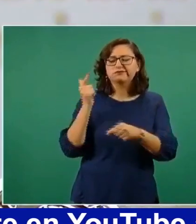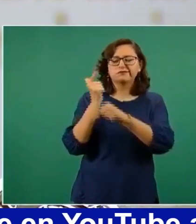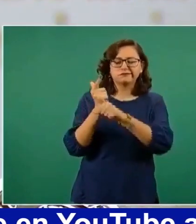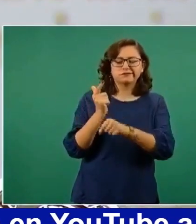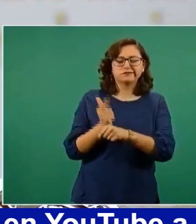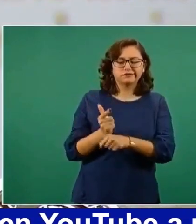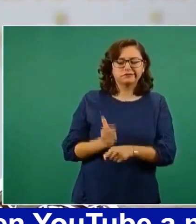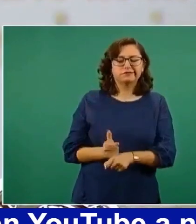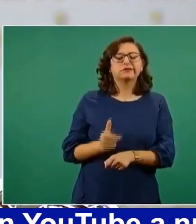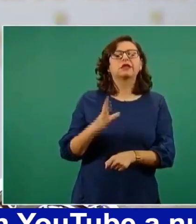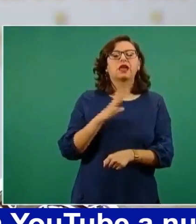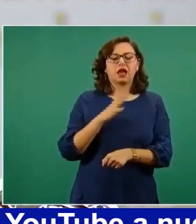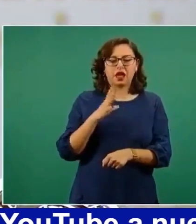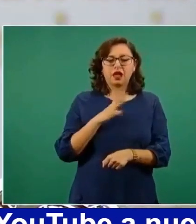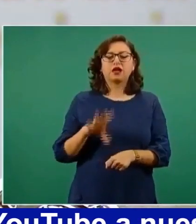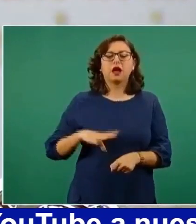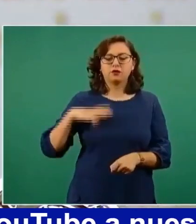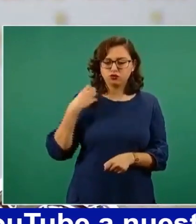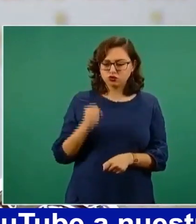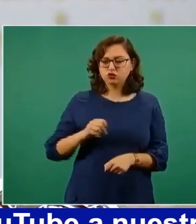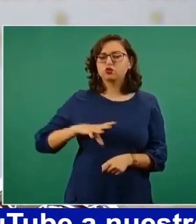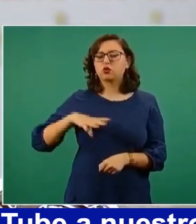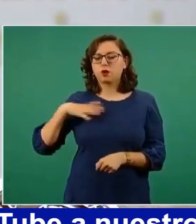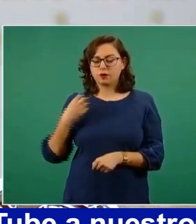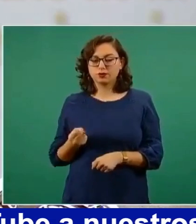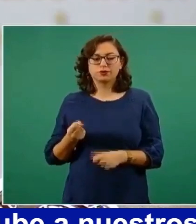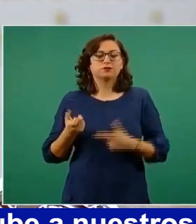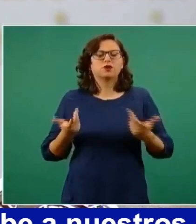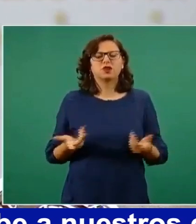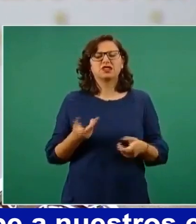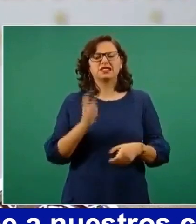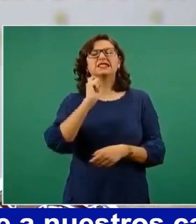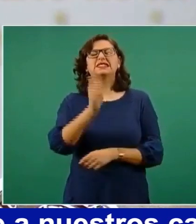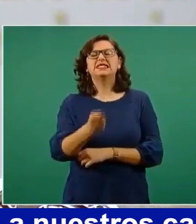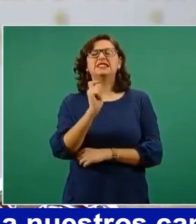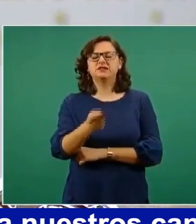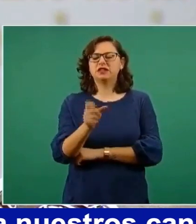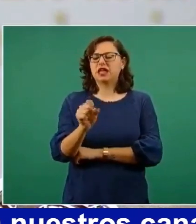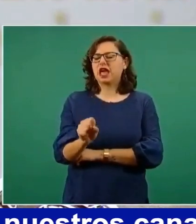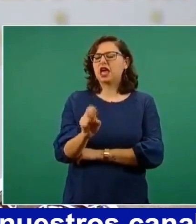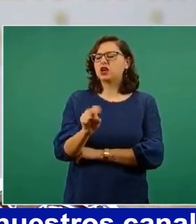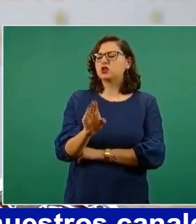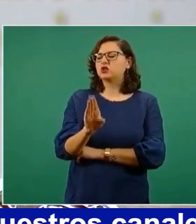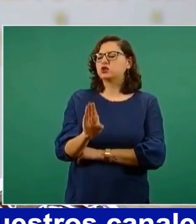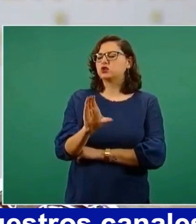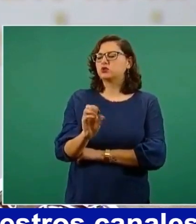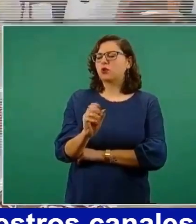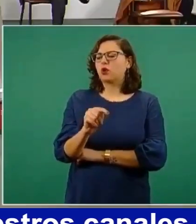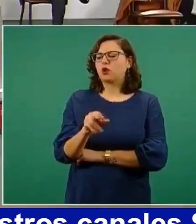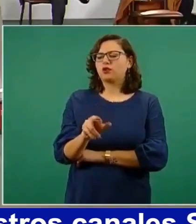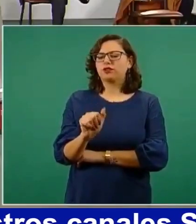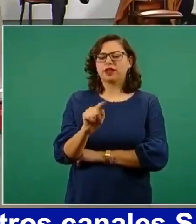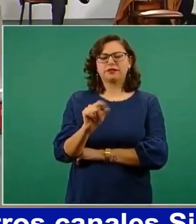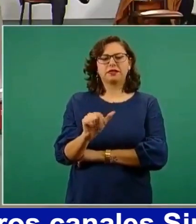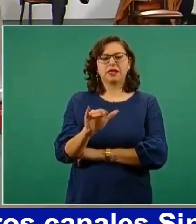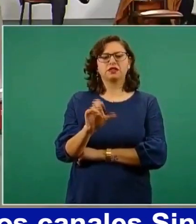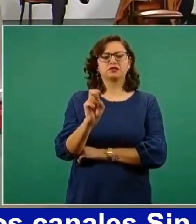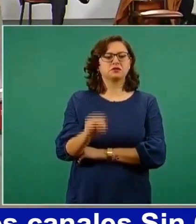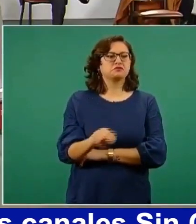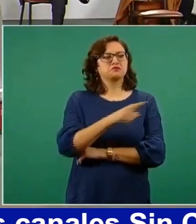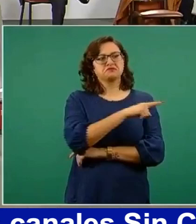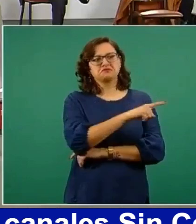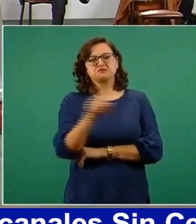a partir de varios operativos conjuntos por las dependencias que acabo de nombrar, donde nos dimos a